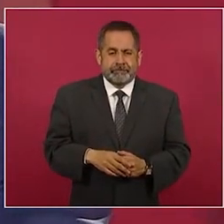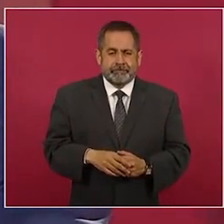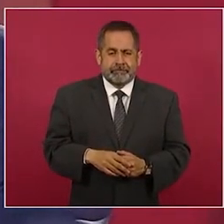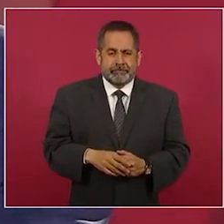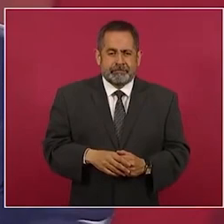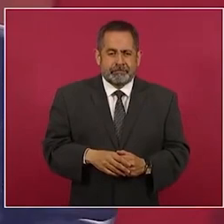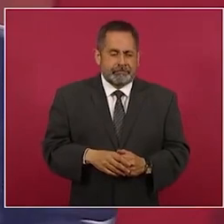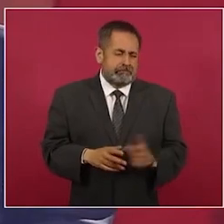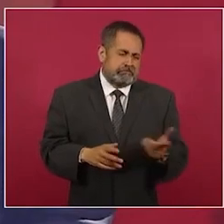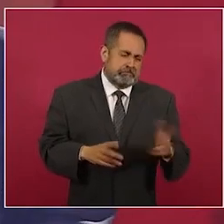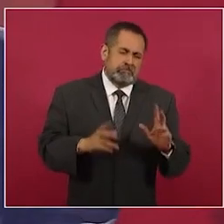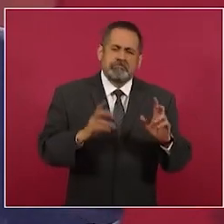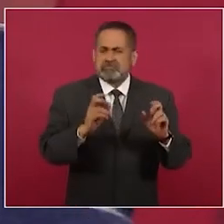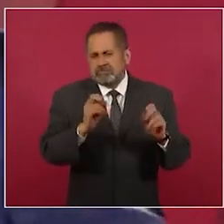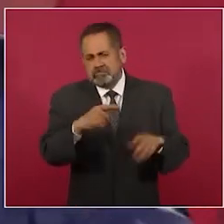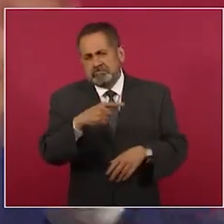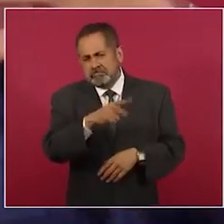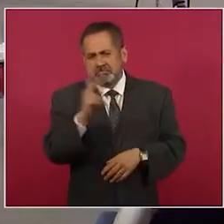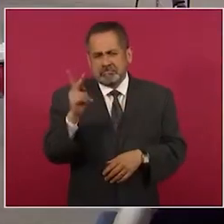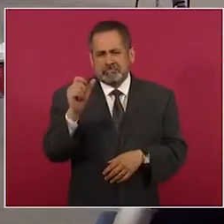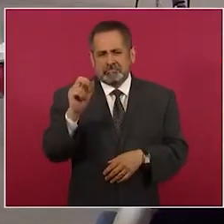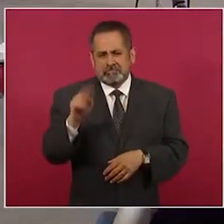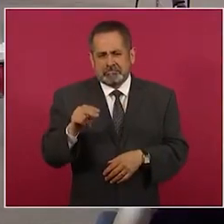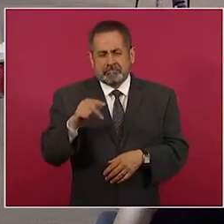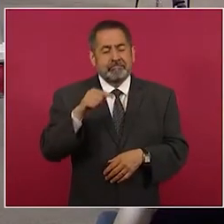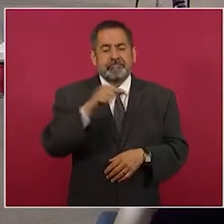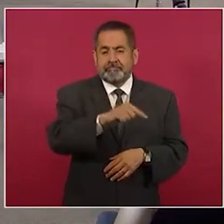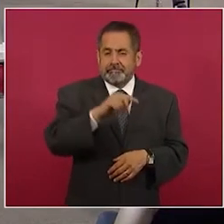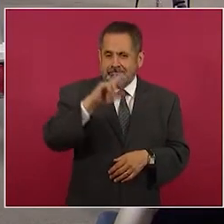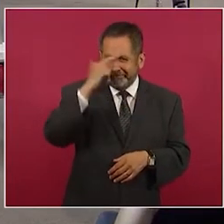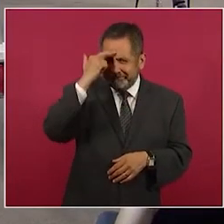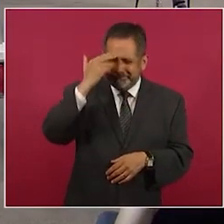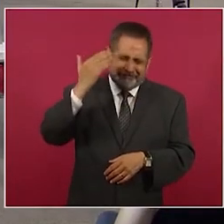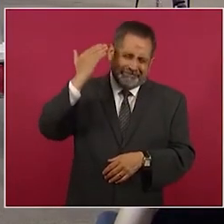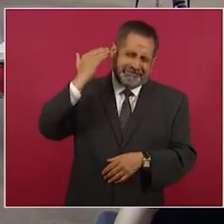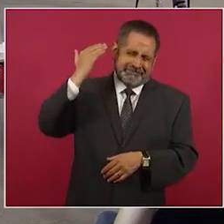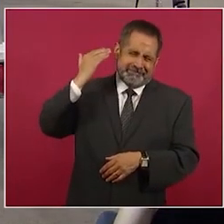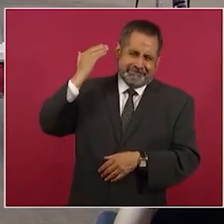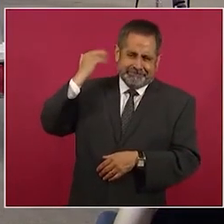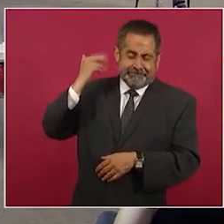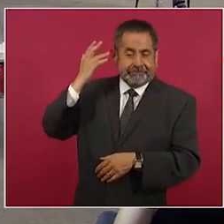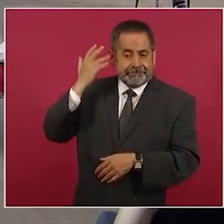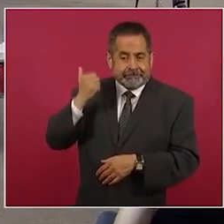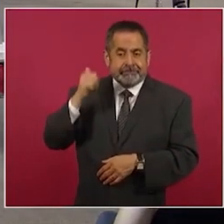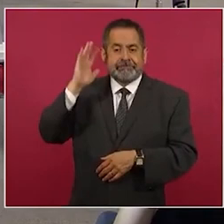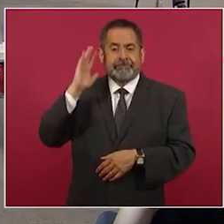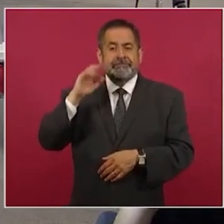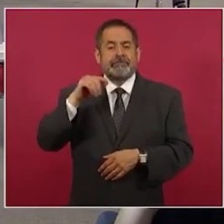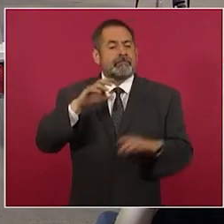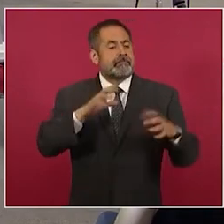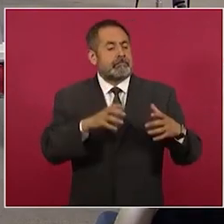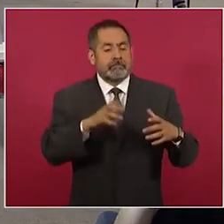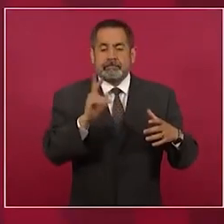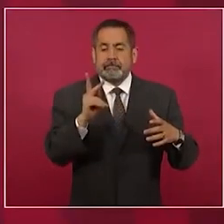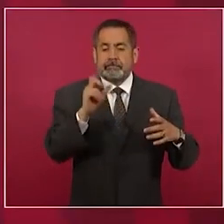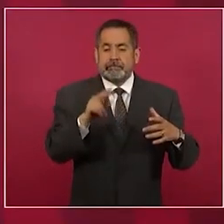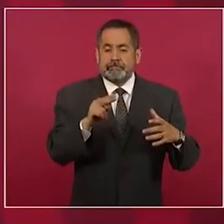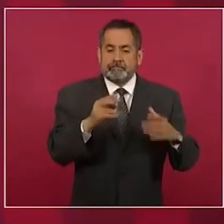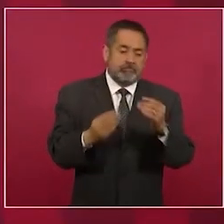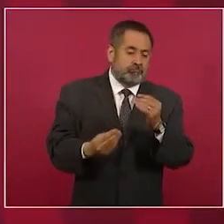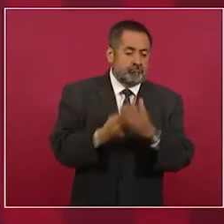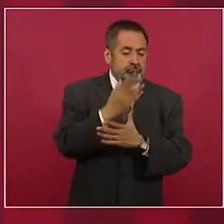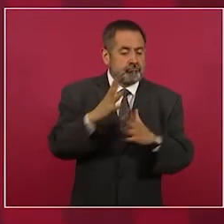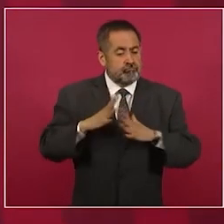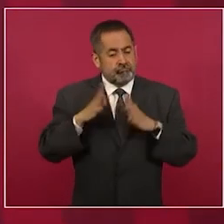alguna justificación, porque ese partido surgió precisamente para defender a empresas extranjeras.